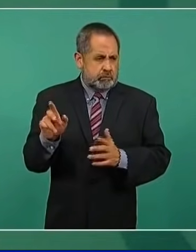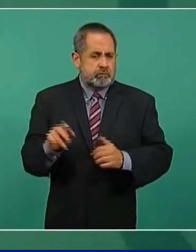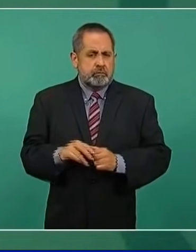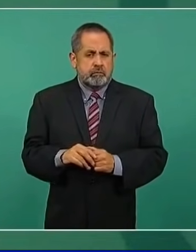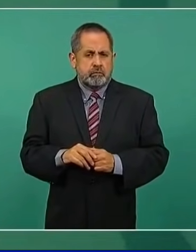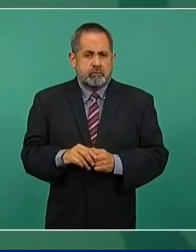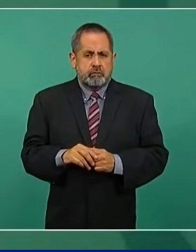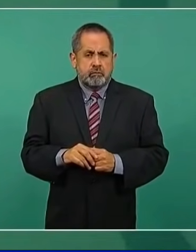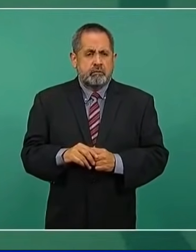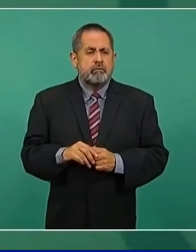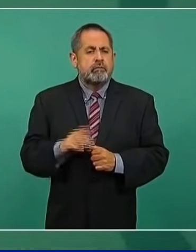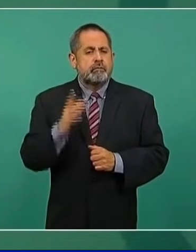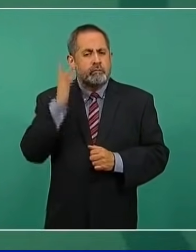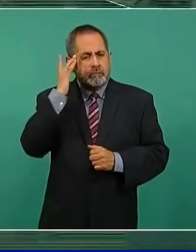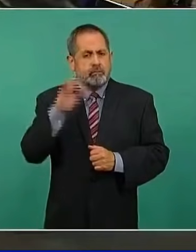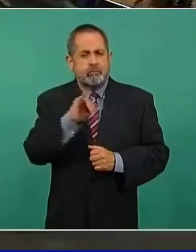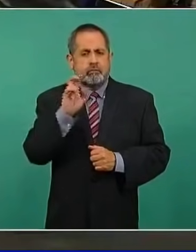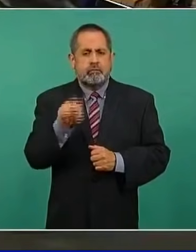en San Juan de Ulúa,